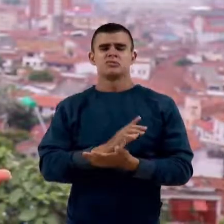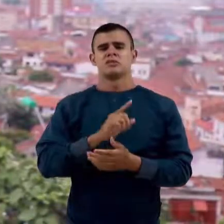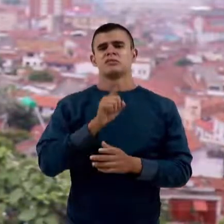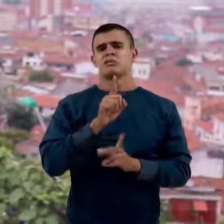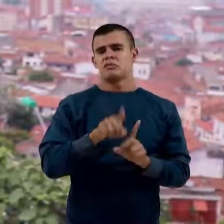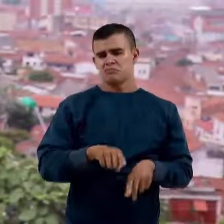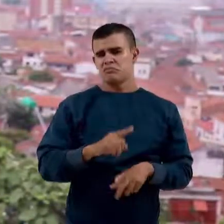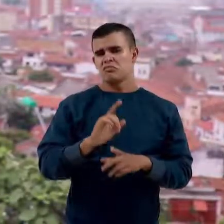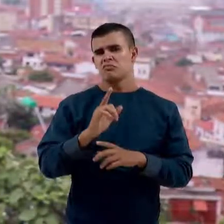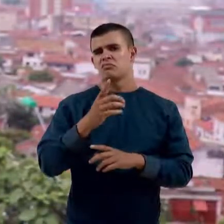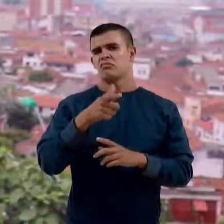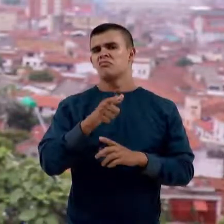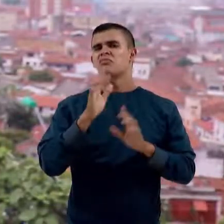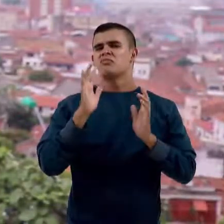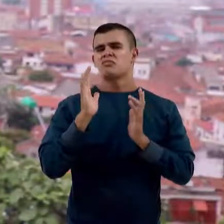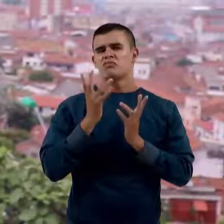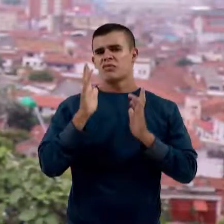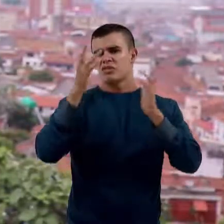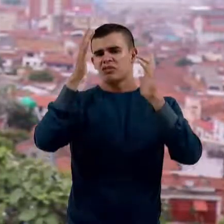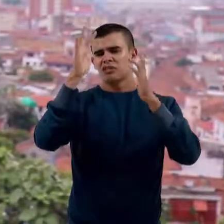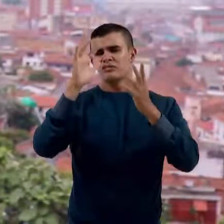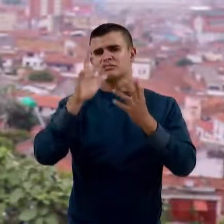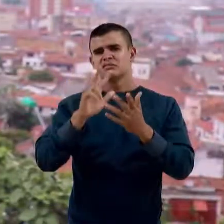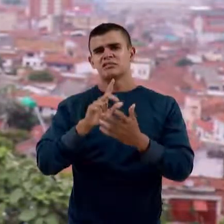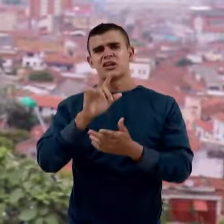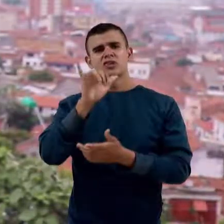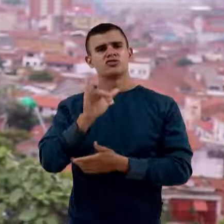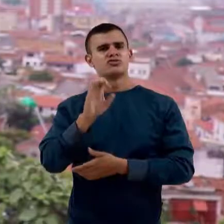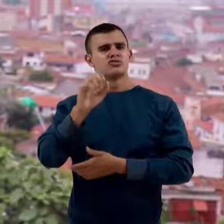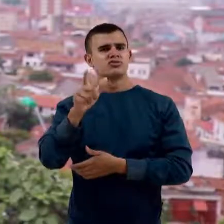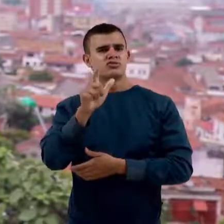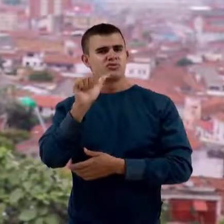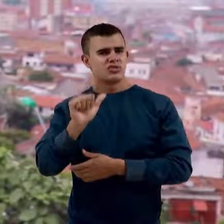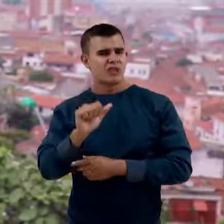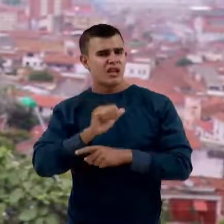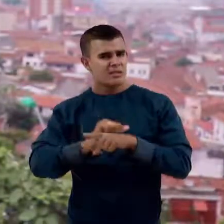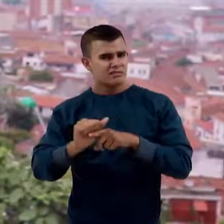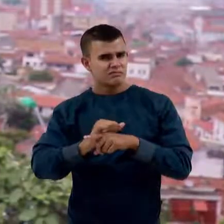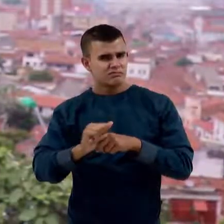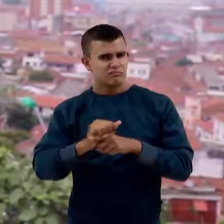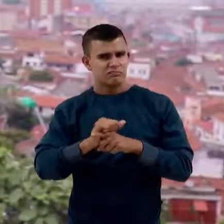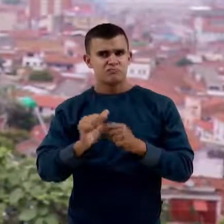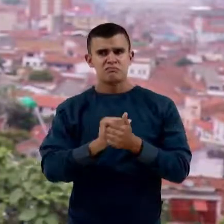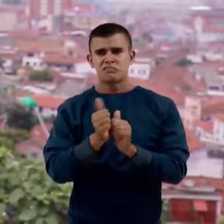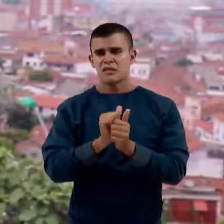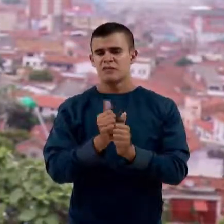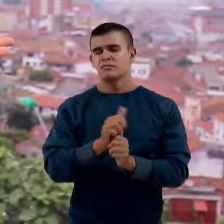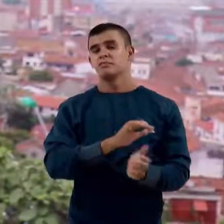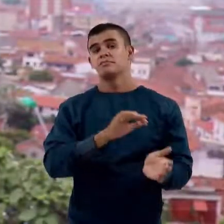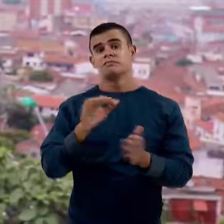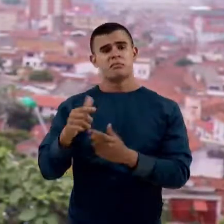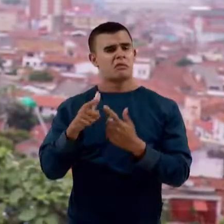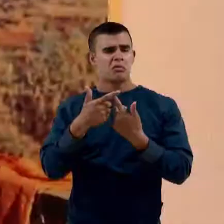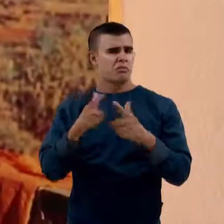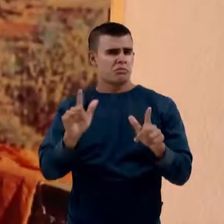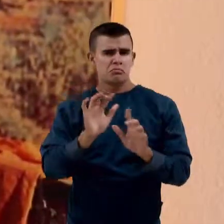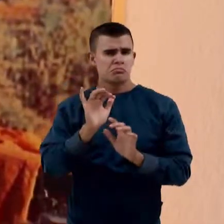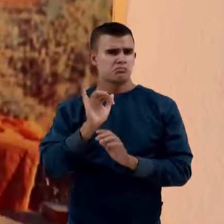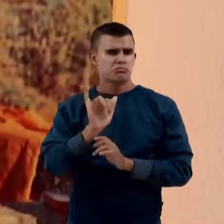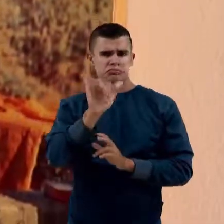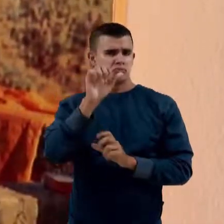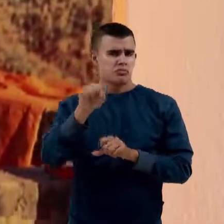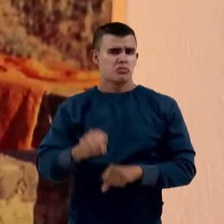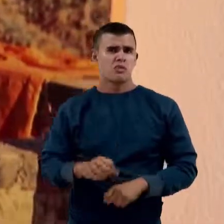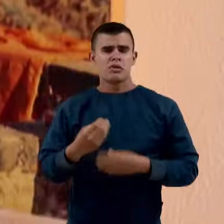otros hacen festivales de yoga, ¿no es cierto? Ya como que la creatividad para poder predicar es libre. Entre